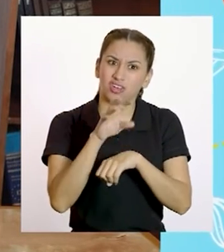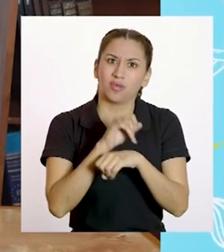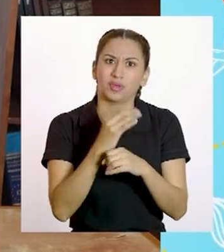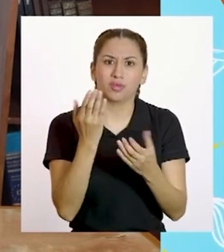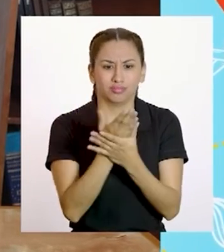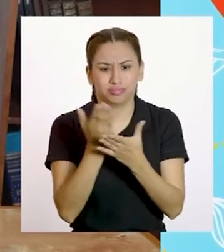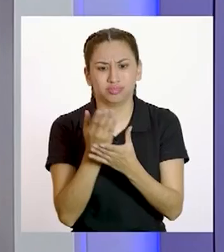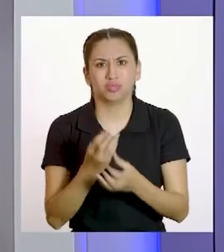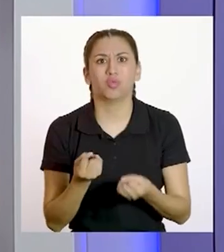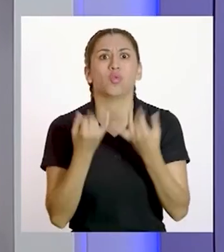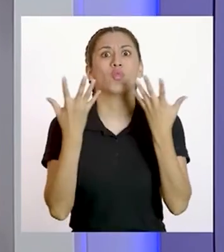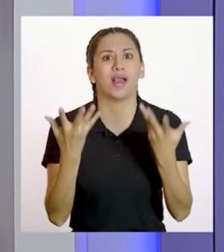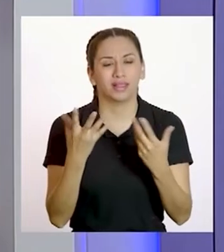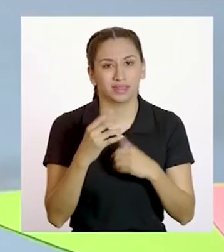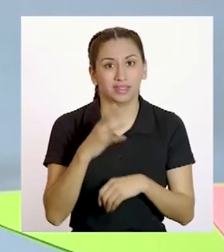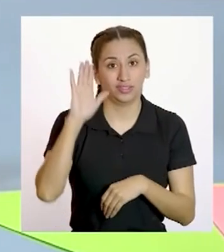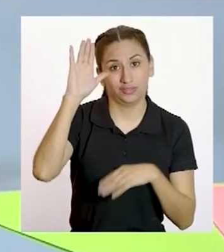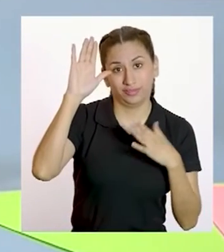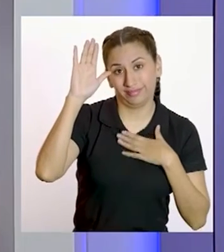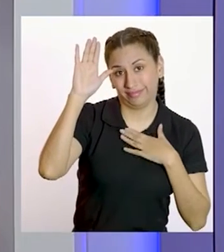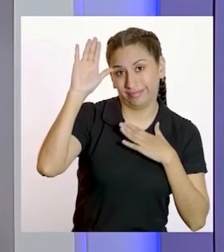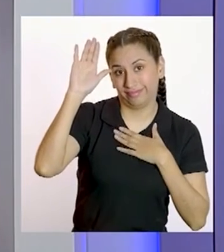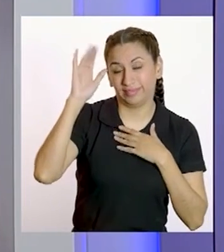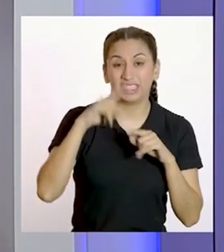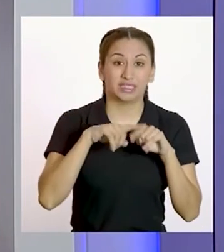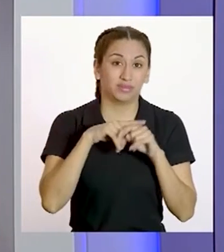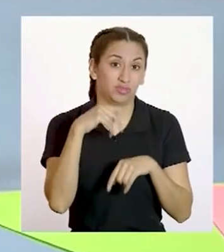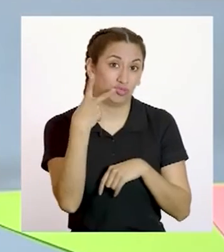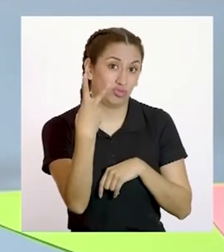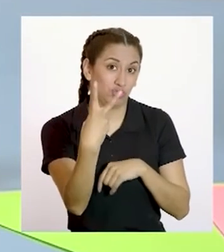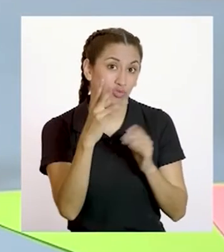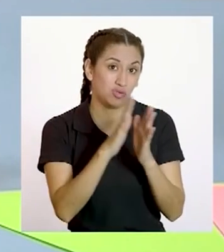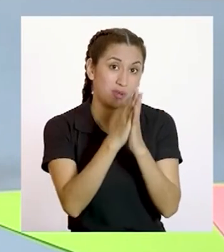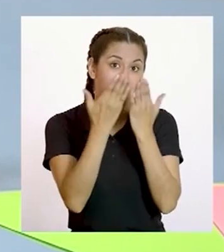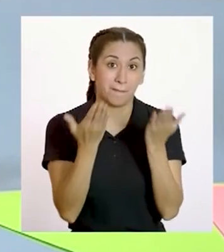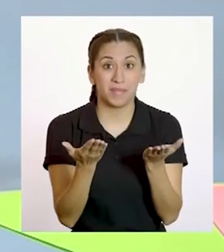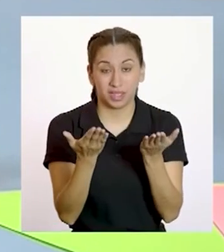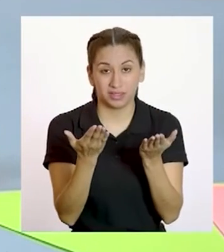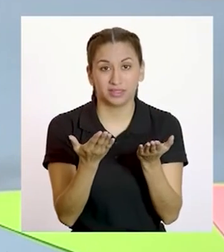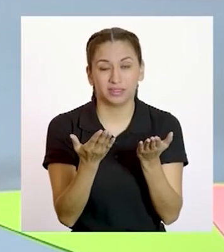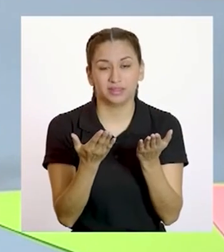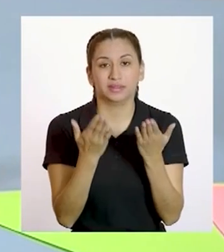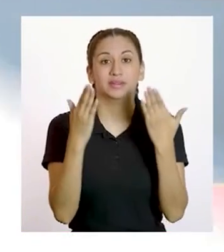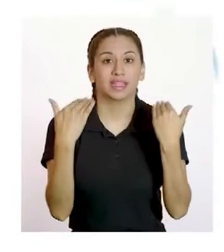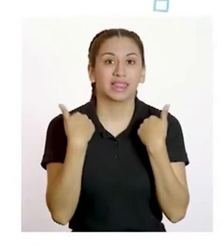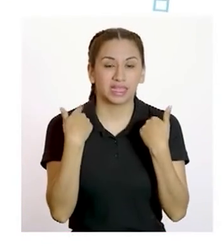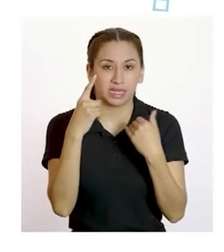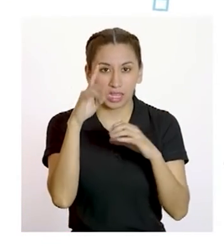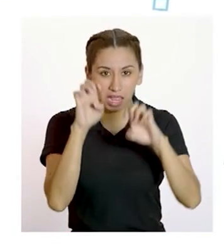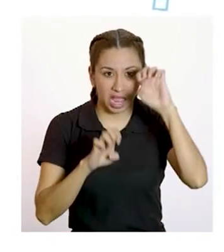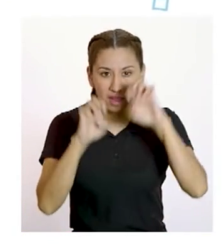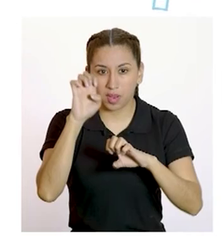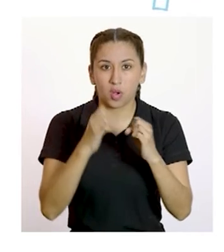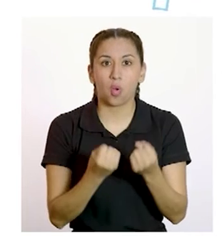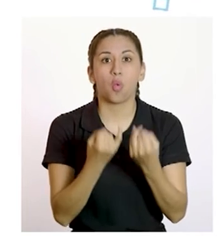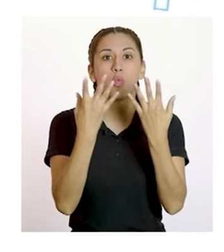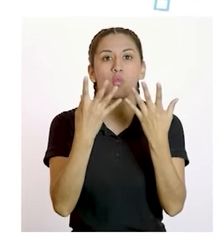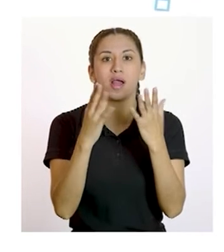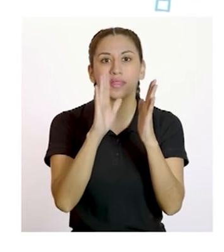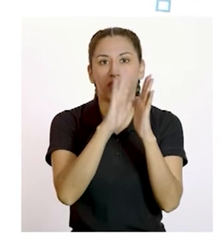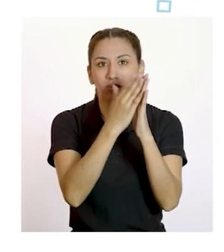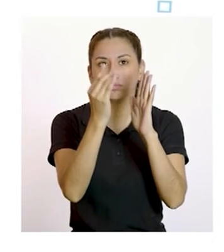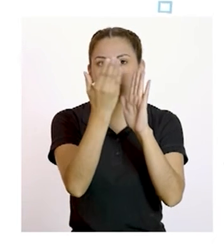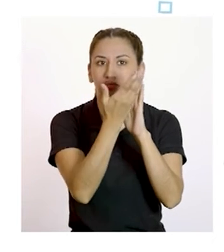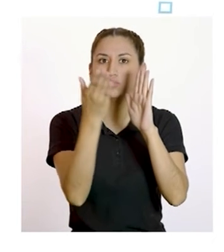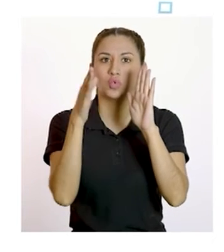5 recomendaciones? Yo sé, quizás 2 páginas. Tenemos que evaluar